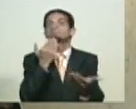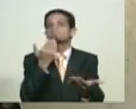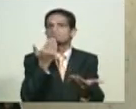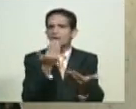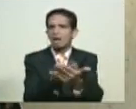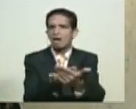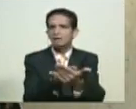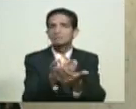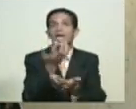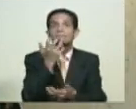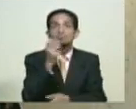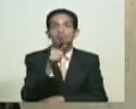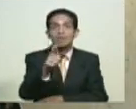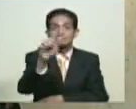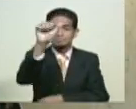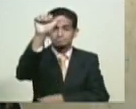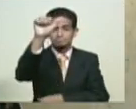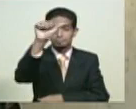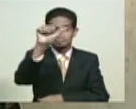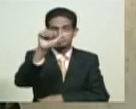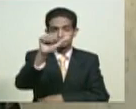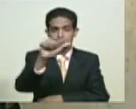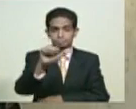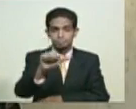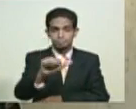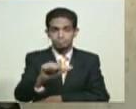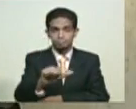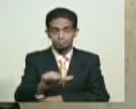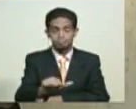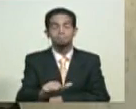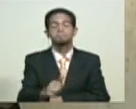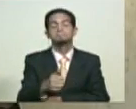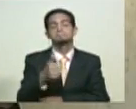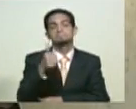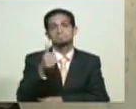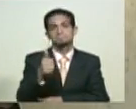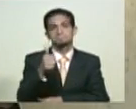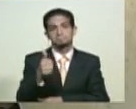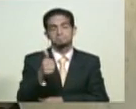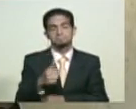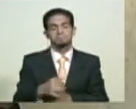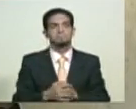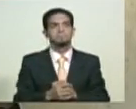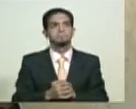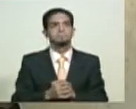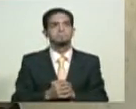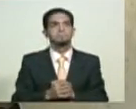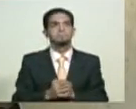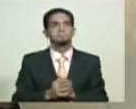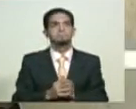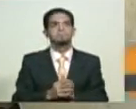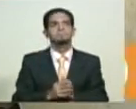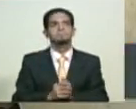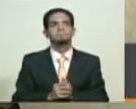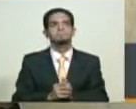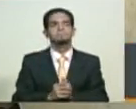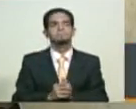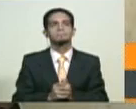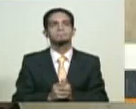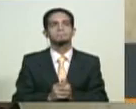la amplitud de las consideraciones, doctor Aristides Maza Tirado.